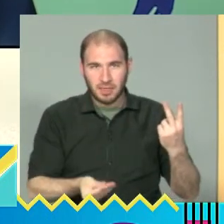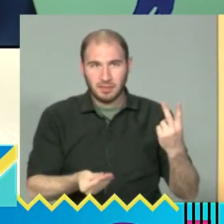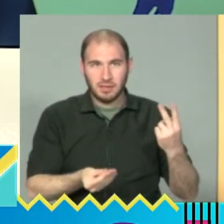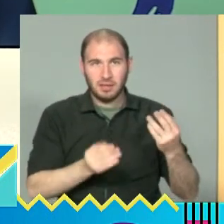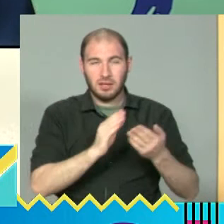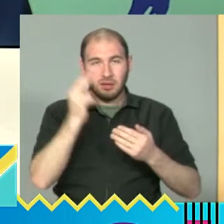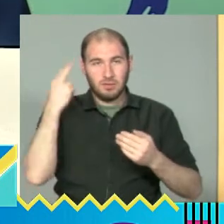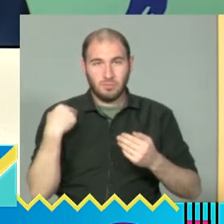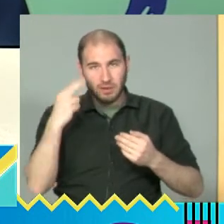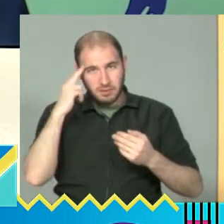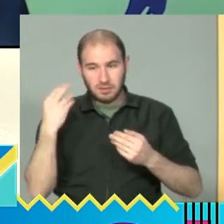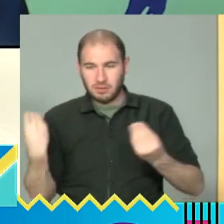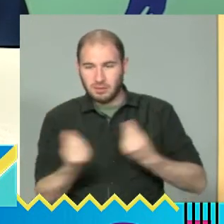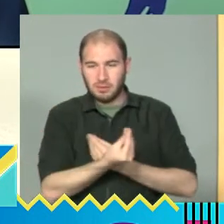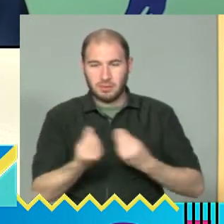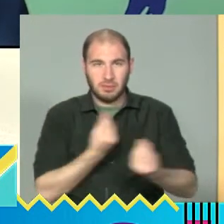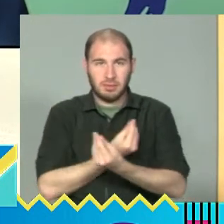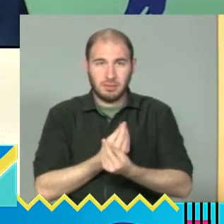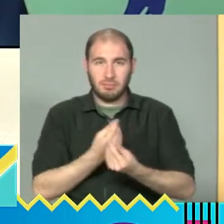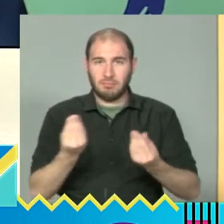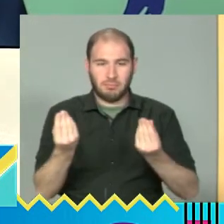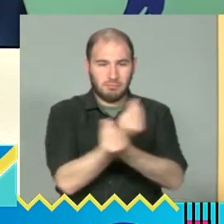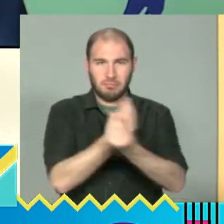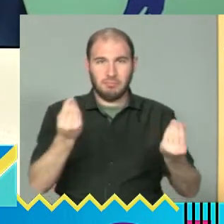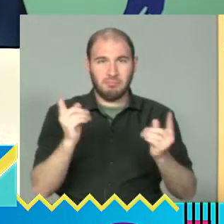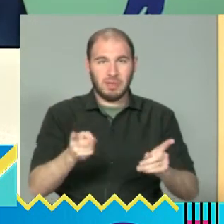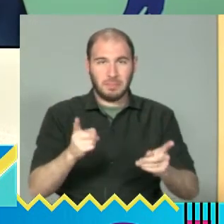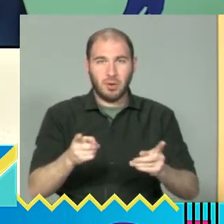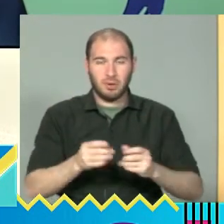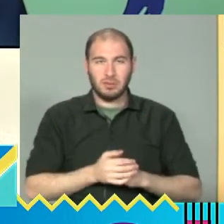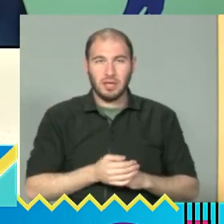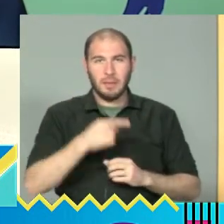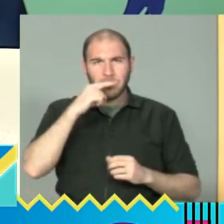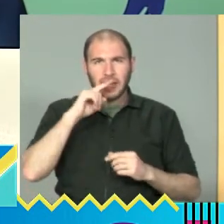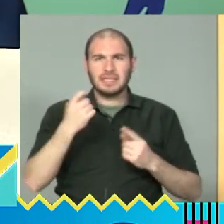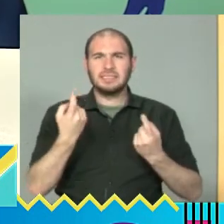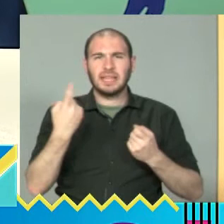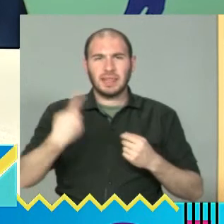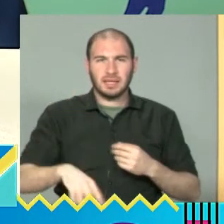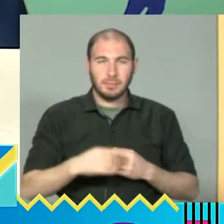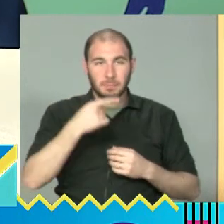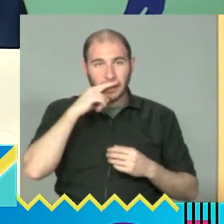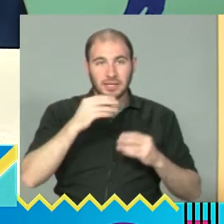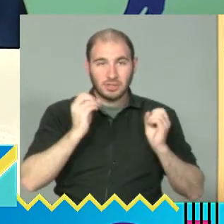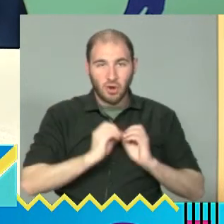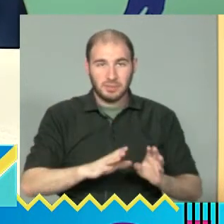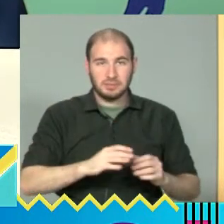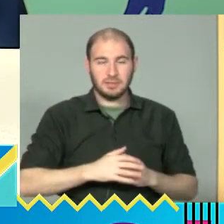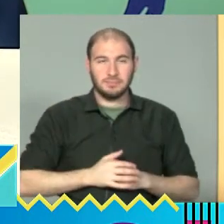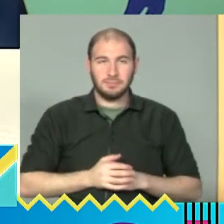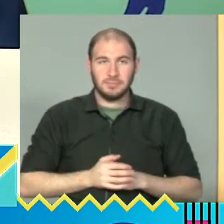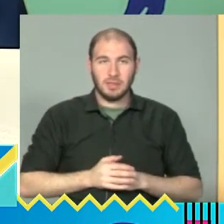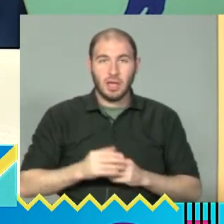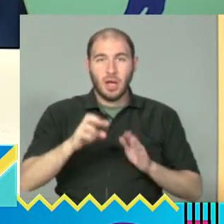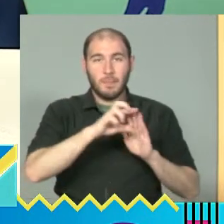al 9 y volvés a poner otro 9. Haces cambio de puesto por puesto. Entonces, lo que Macri necesita en este momento, Macri inició